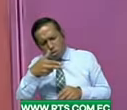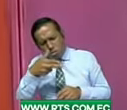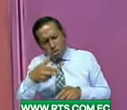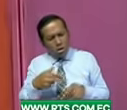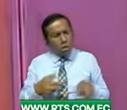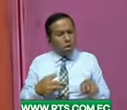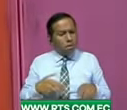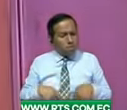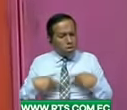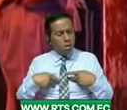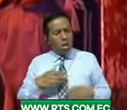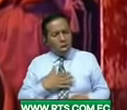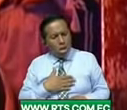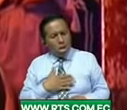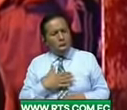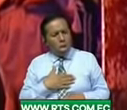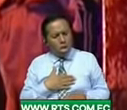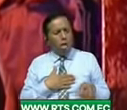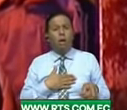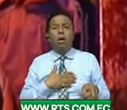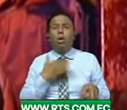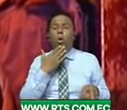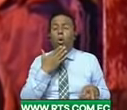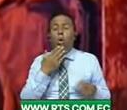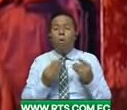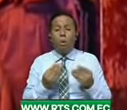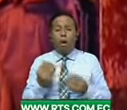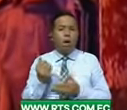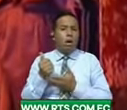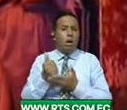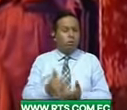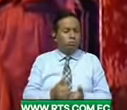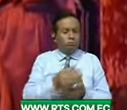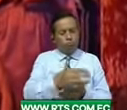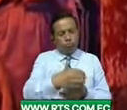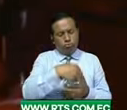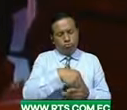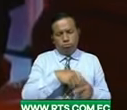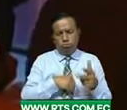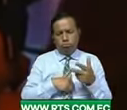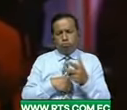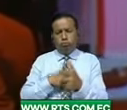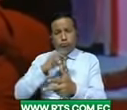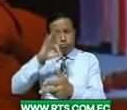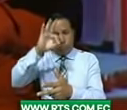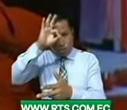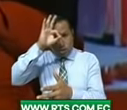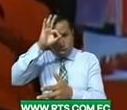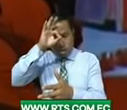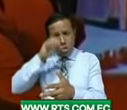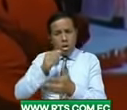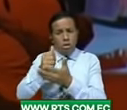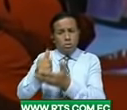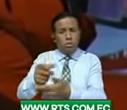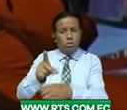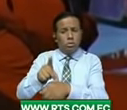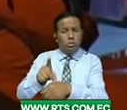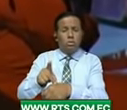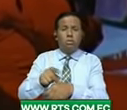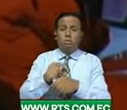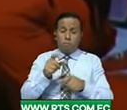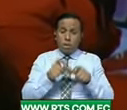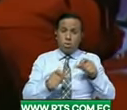con vida. De ahí que las autoridades de seguridad lo trasladaron hasta una casa de salud para que reciba los primeros auxilios. Moradores